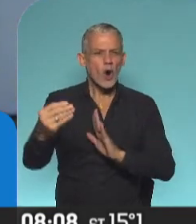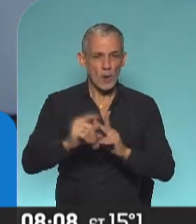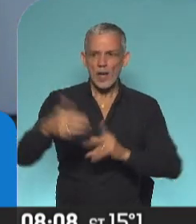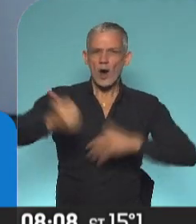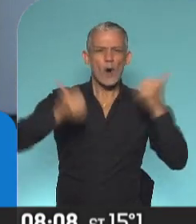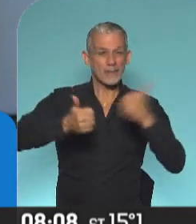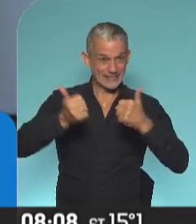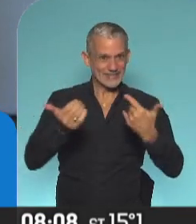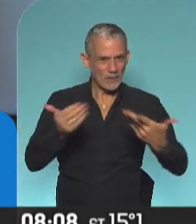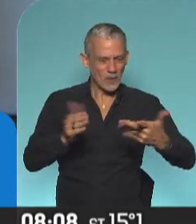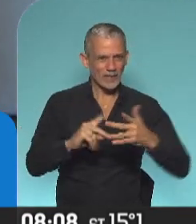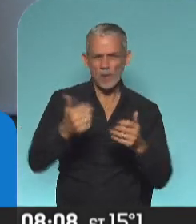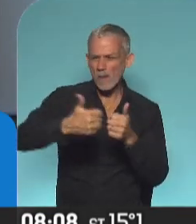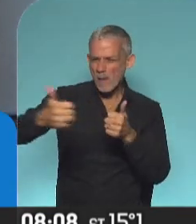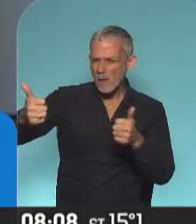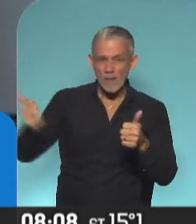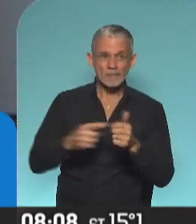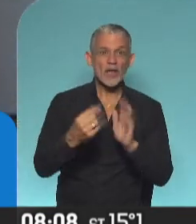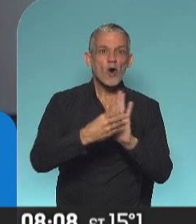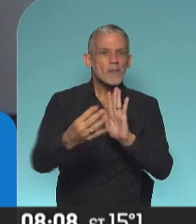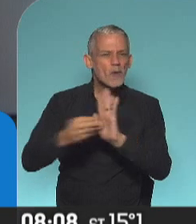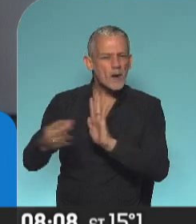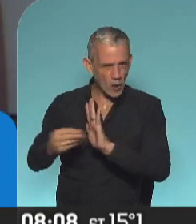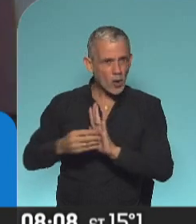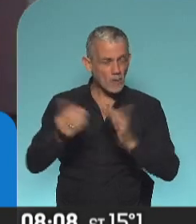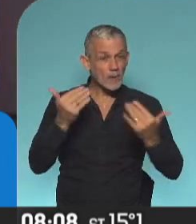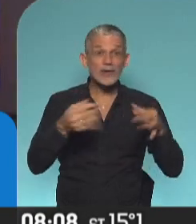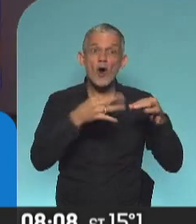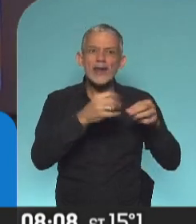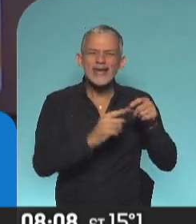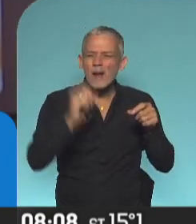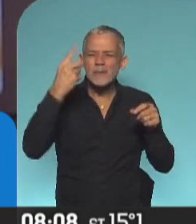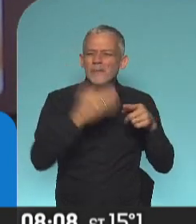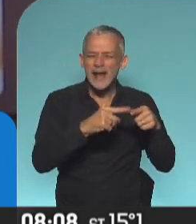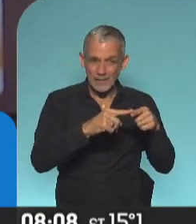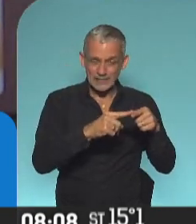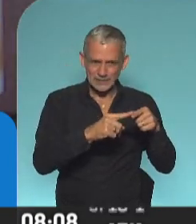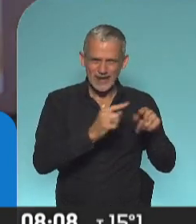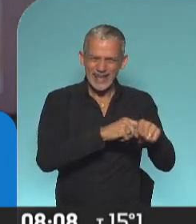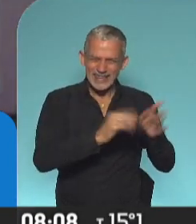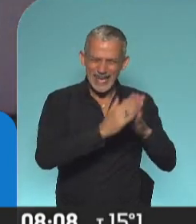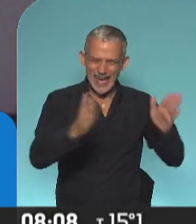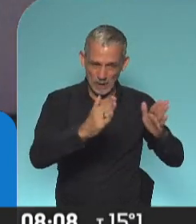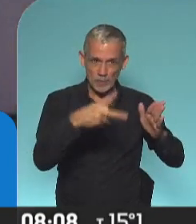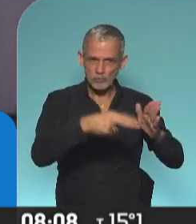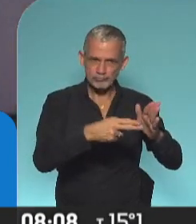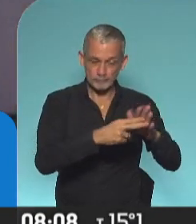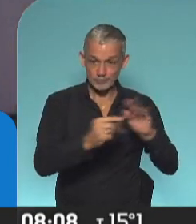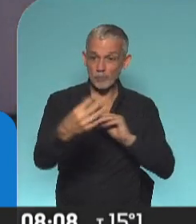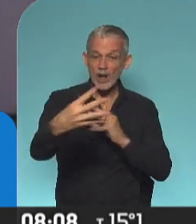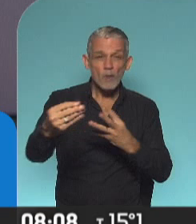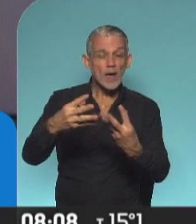pasan a hacer una cantidad de copias de ese original que comenzó por primera vez. Cuando esas